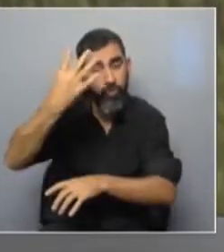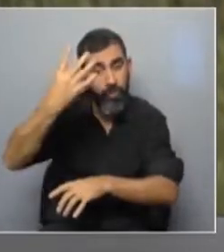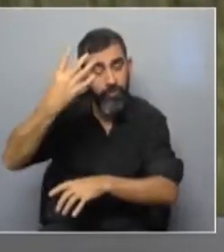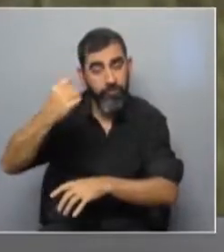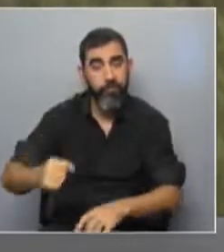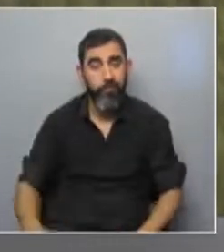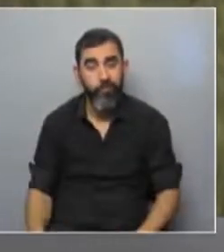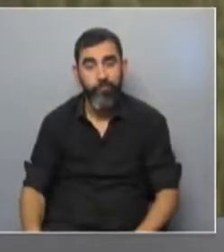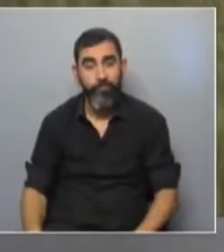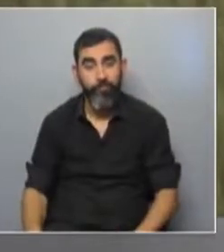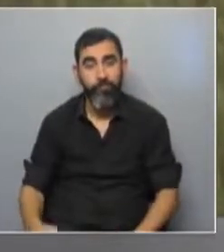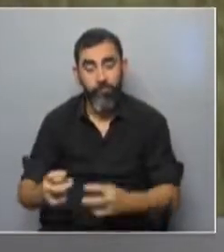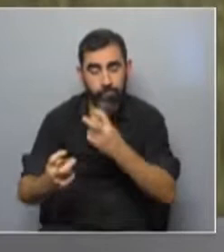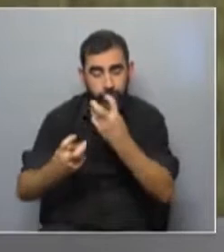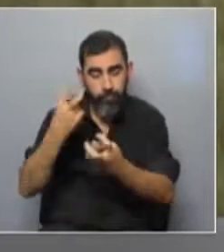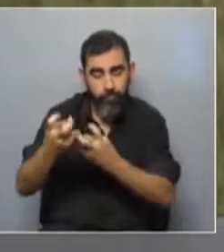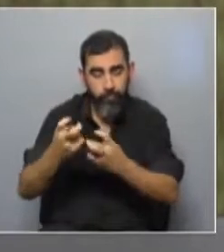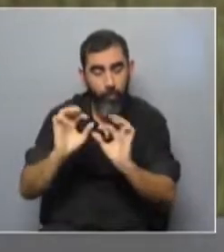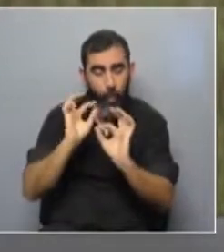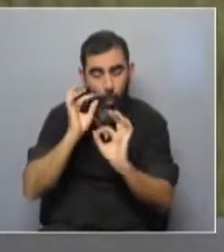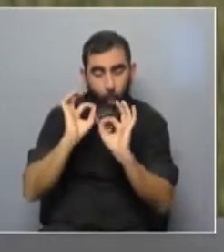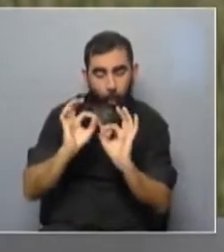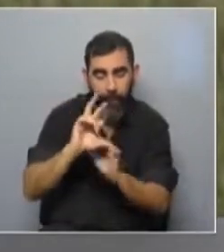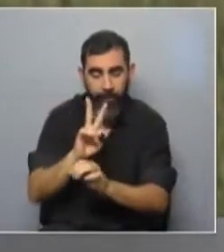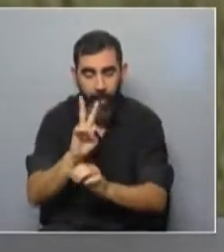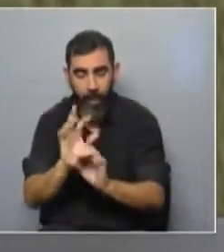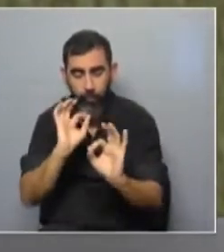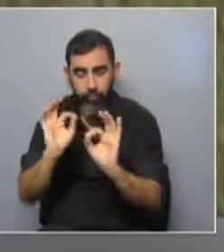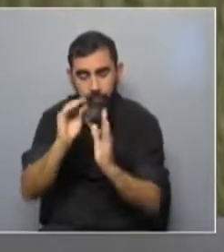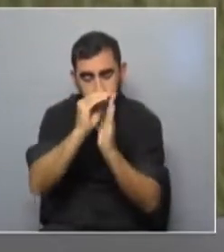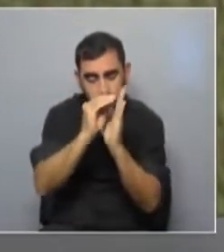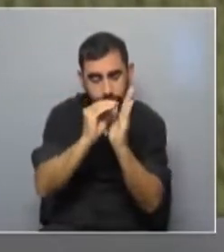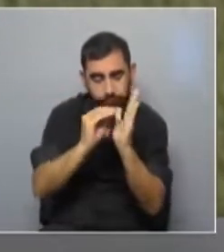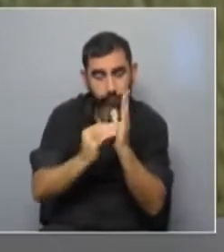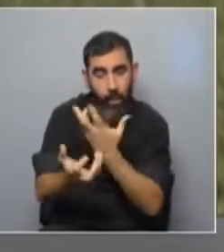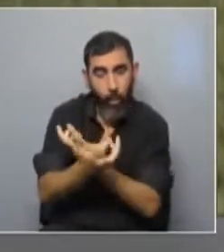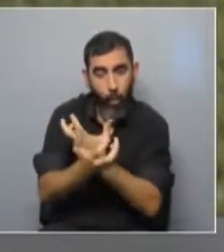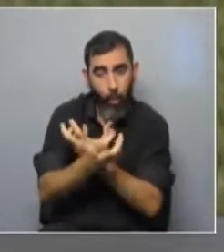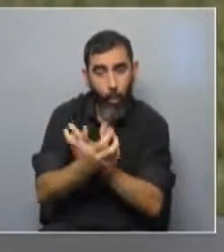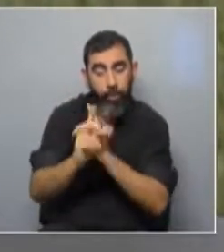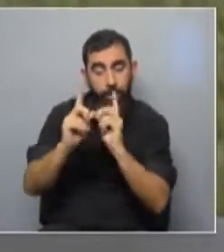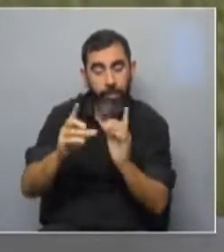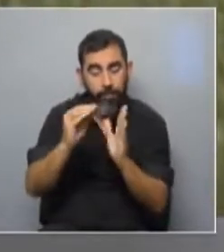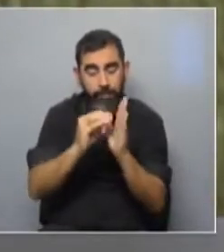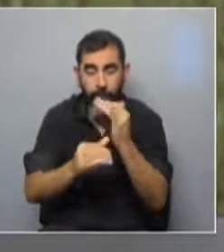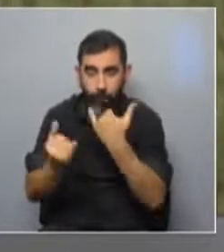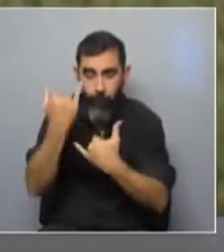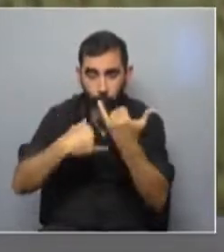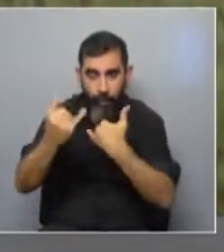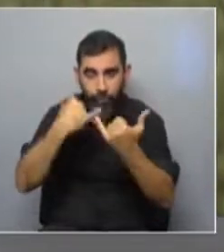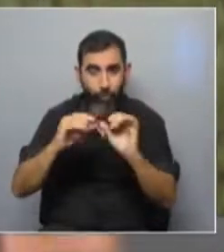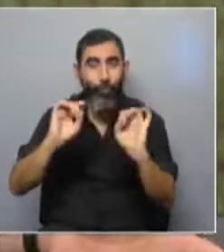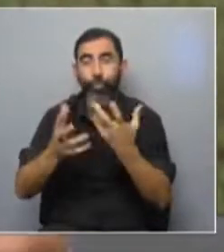ahí colectamos con los debidos cuidados, con el registro que hace falta para que el hueso esté acompañado de toda su información y no